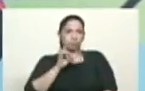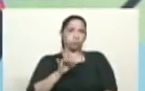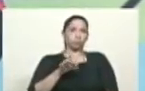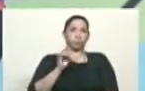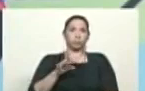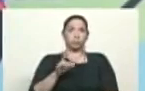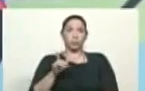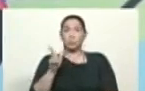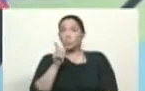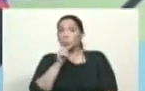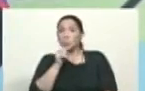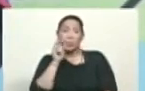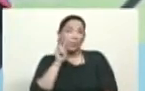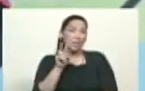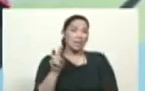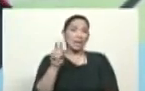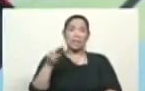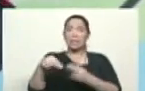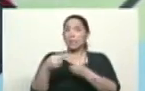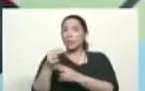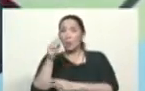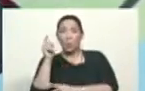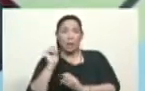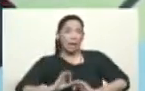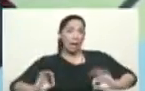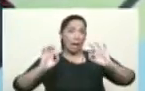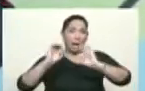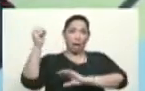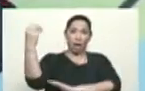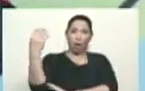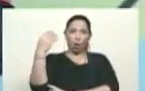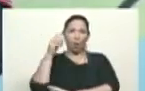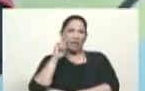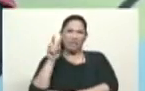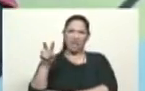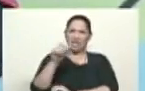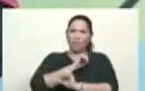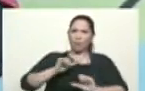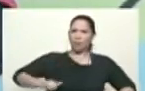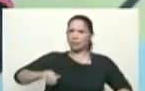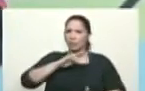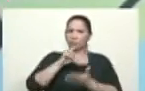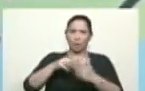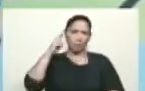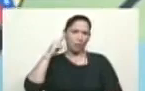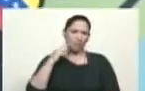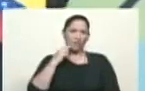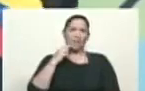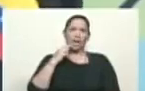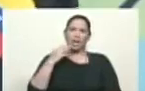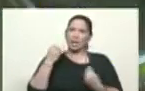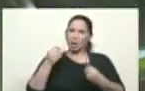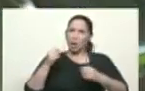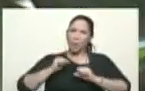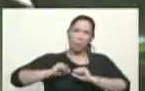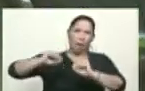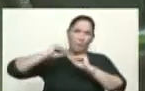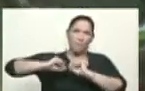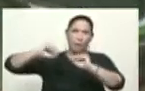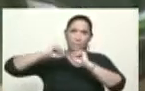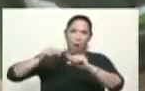que no veía ningún tipo de luces, que veía a la Fuerza Armada inclusive como ese órgano represor. Pero ese día nació la vertiente